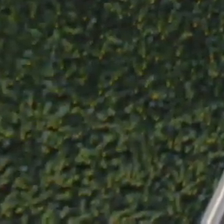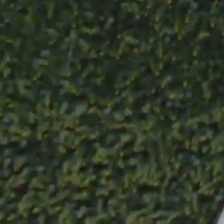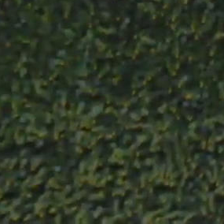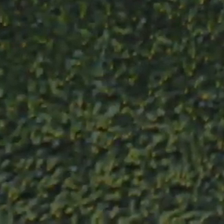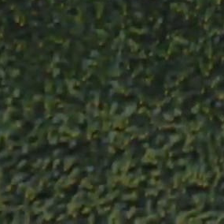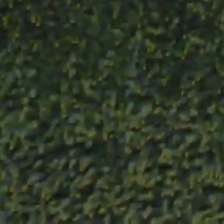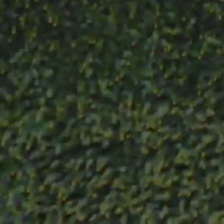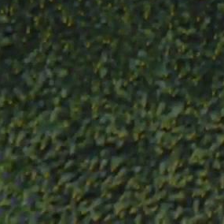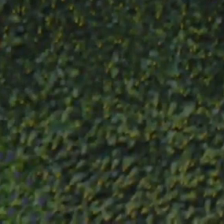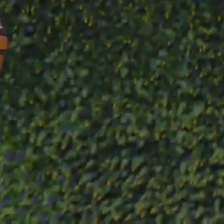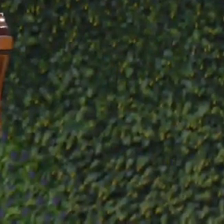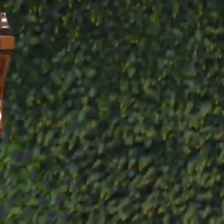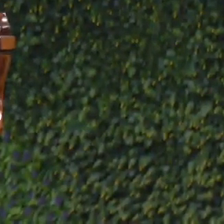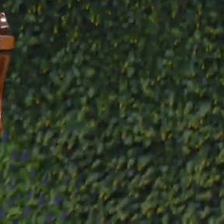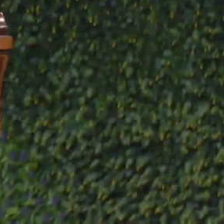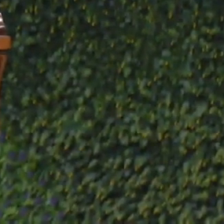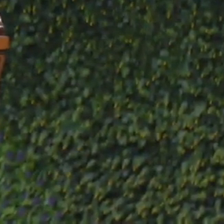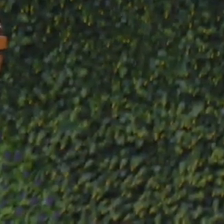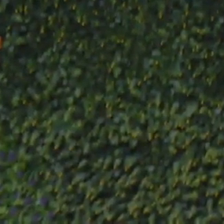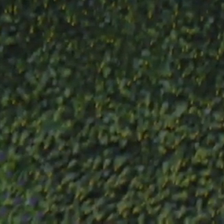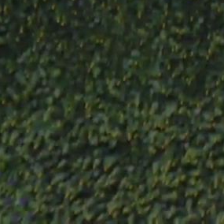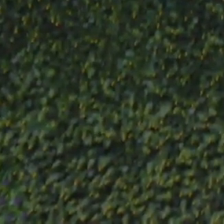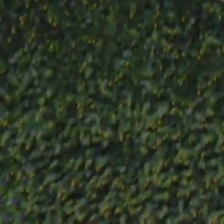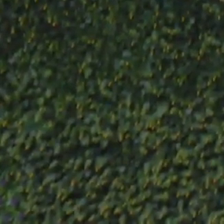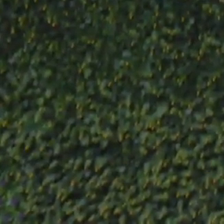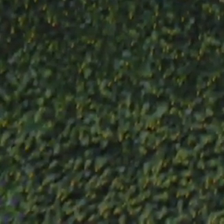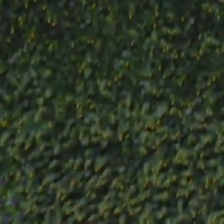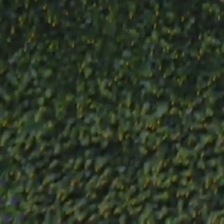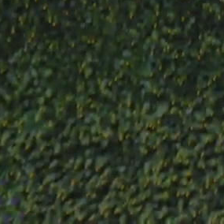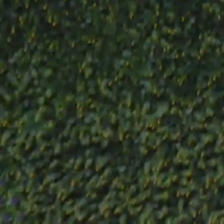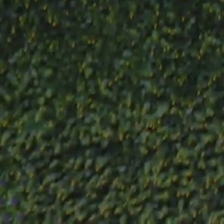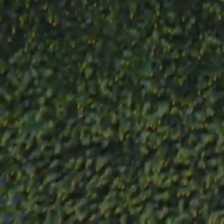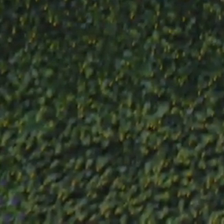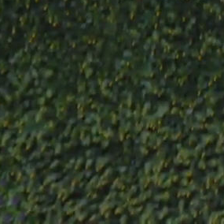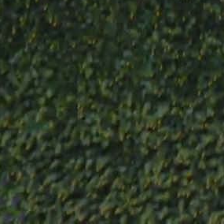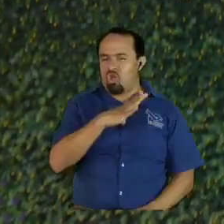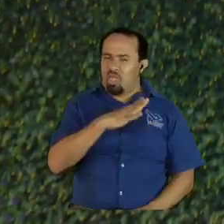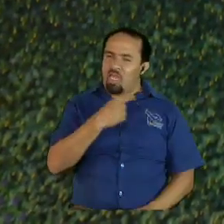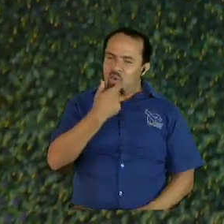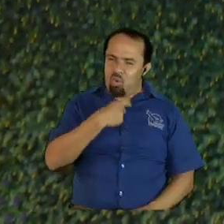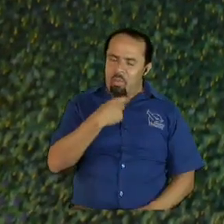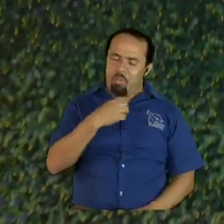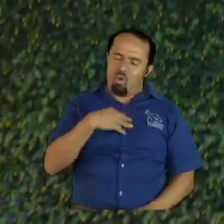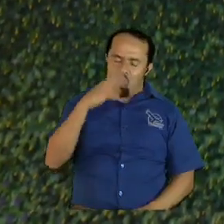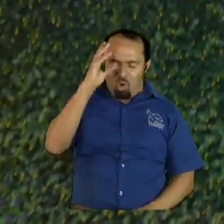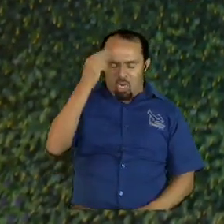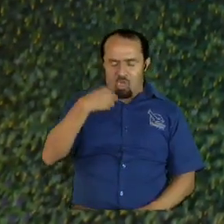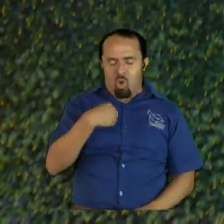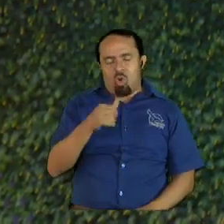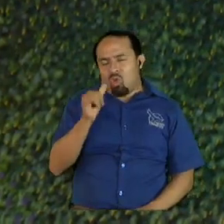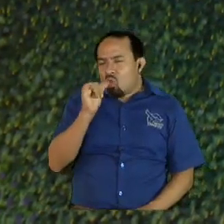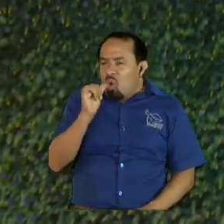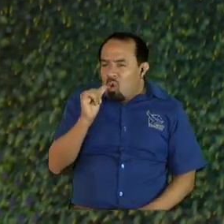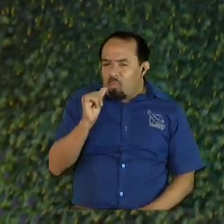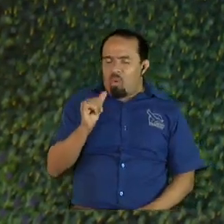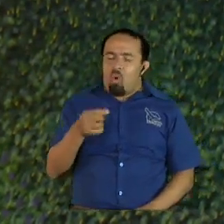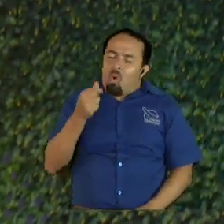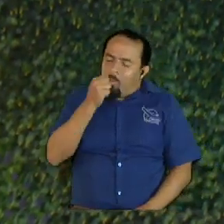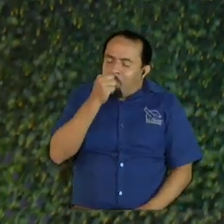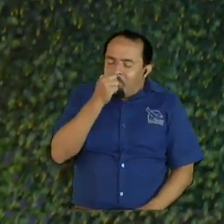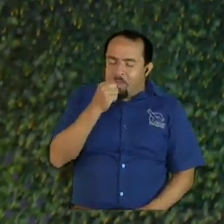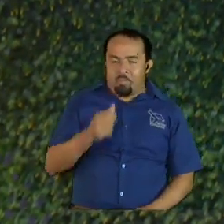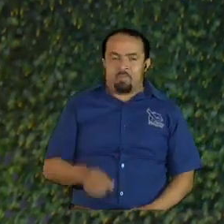Él tiene que reconocer y decir, no, yo no soy un... Porque algunos dicen, no, yo soy un bolo social, me echo un par de cervezas de vez en cuando y lo tengo